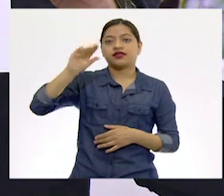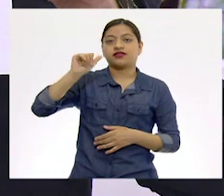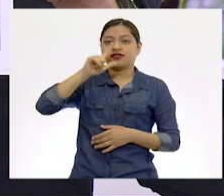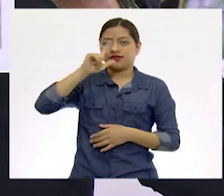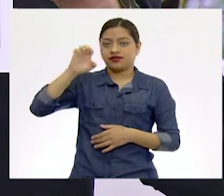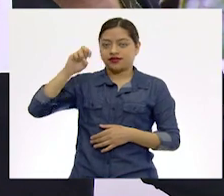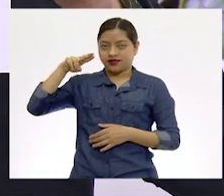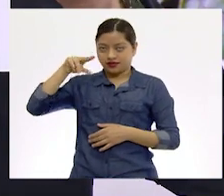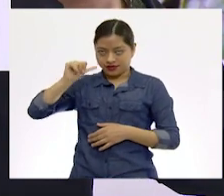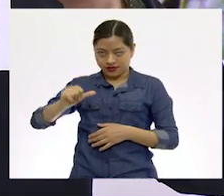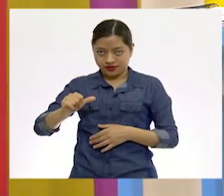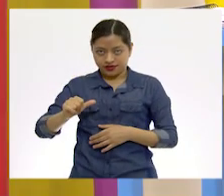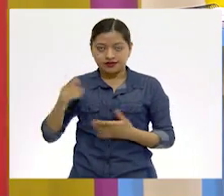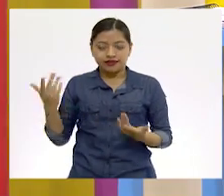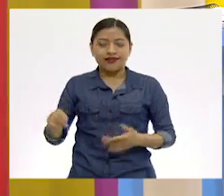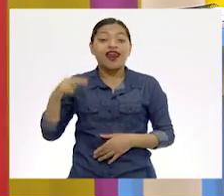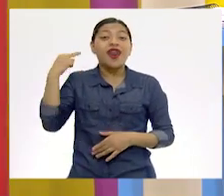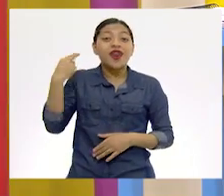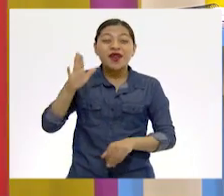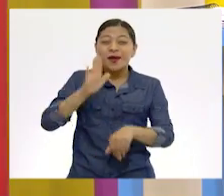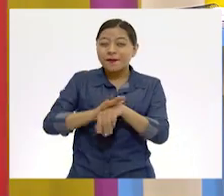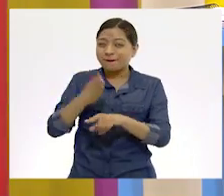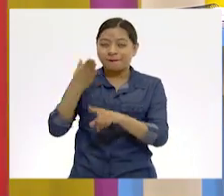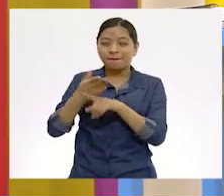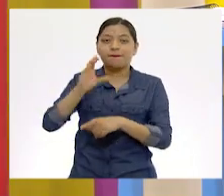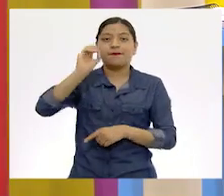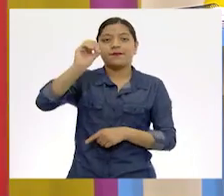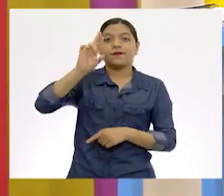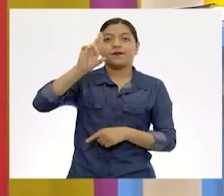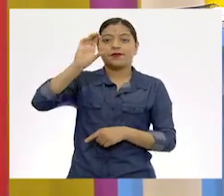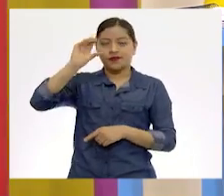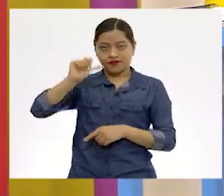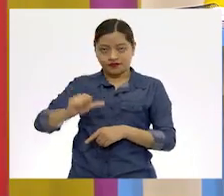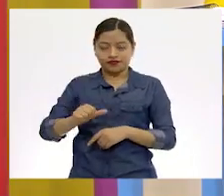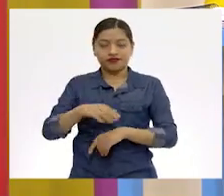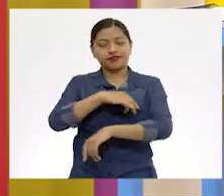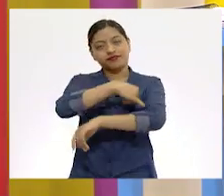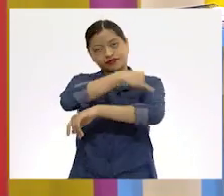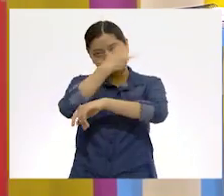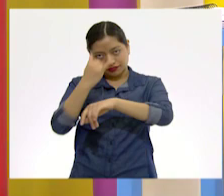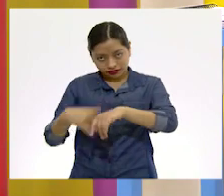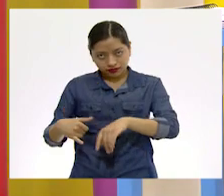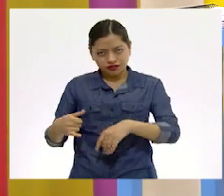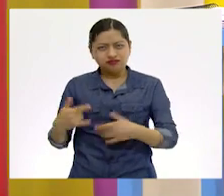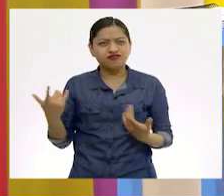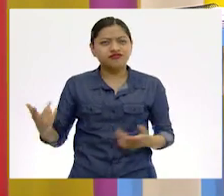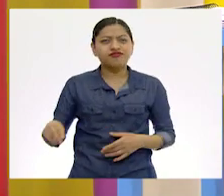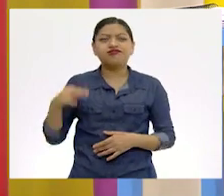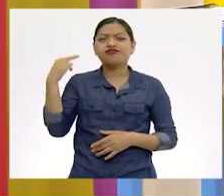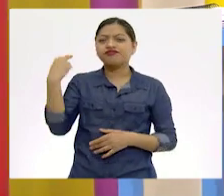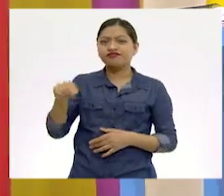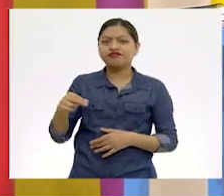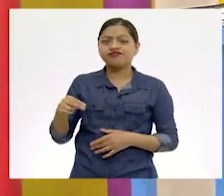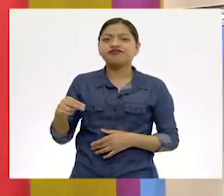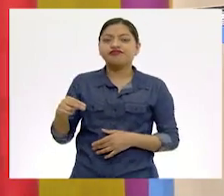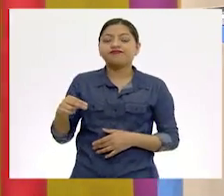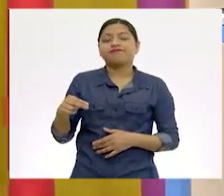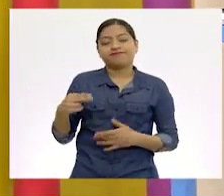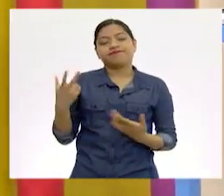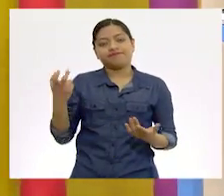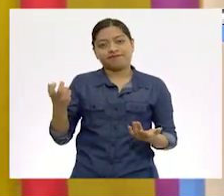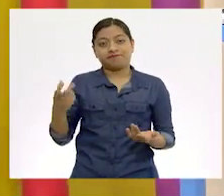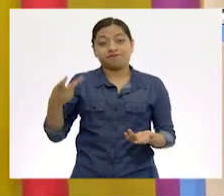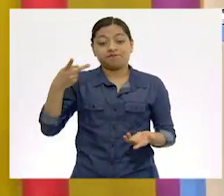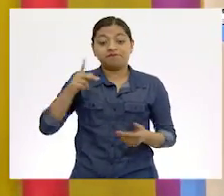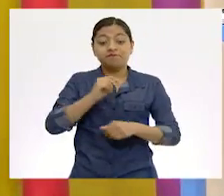ballena. Una orca. Una orca, sí. Así es. Muy bien. La orca es un animal acuático y